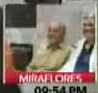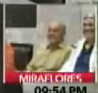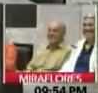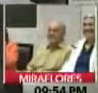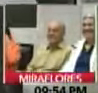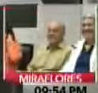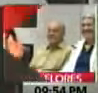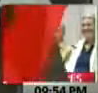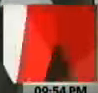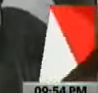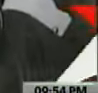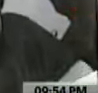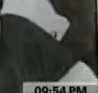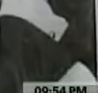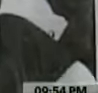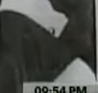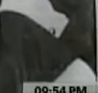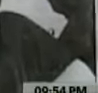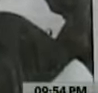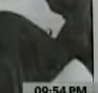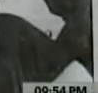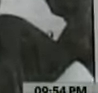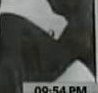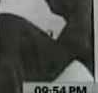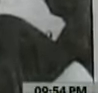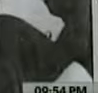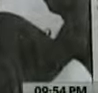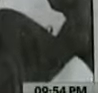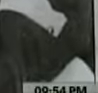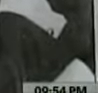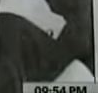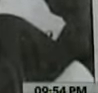Ramón y Guillermo Aveledo, Ramón Guillermo Aveledo.